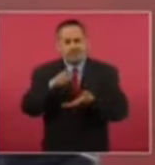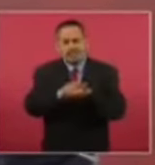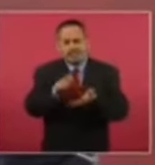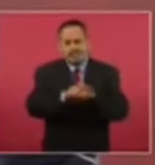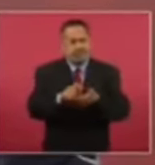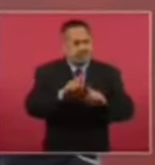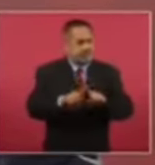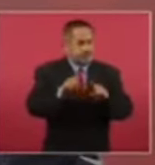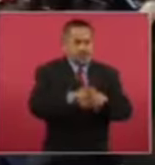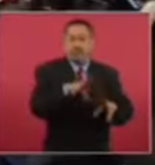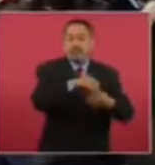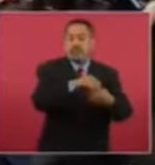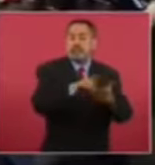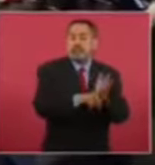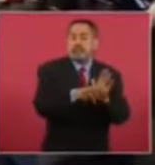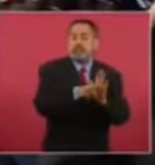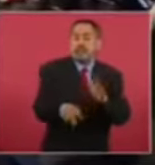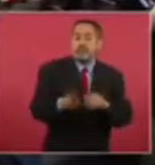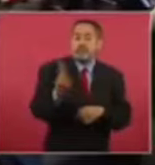de la oposición,